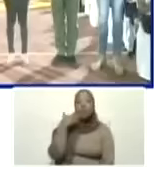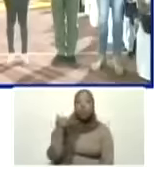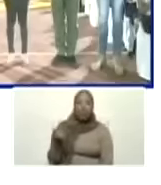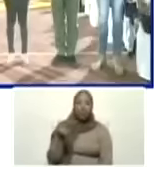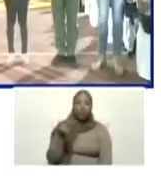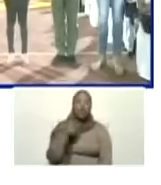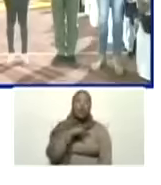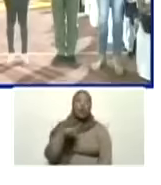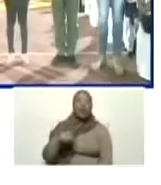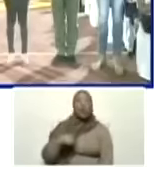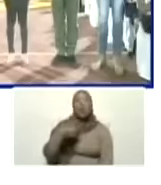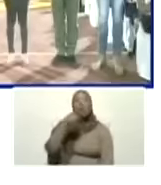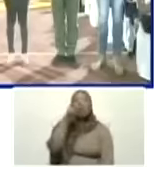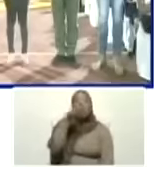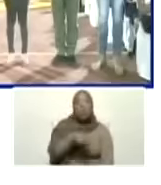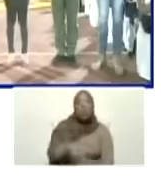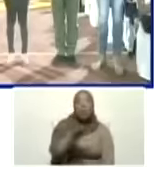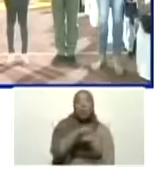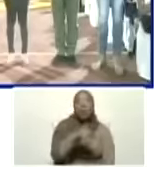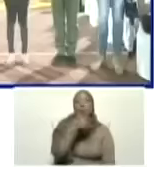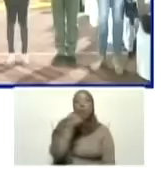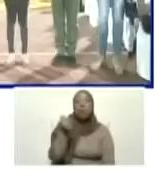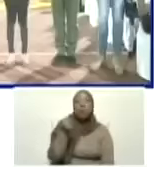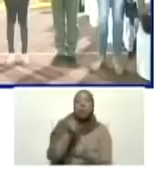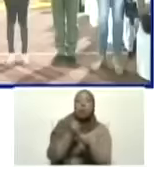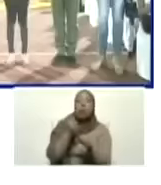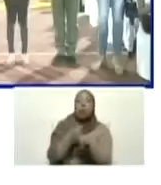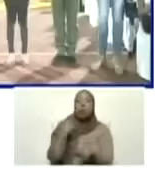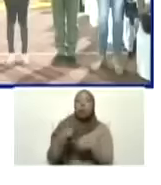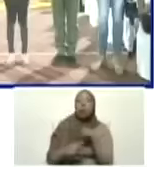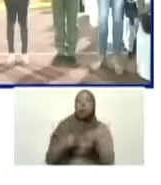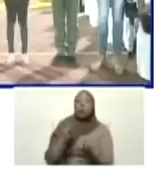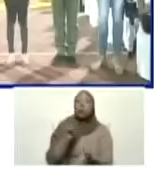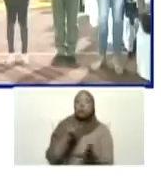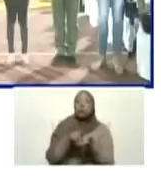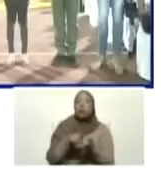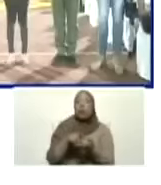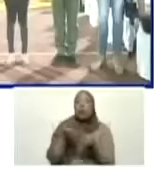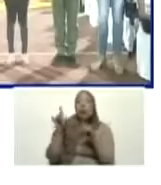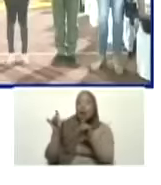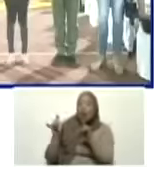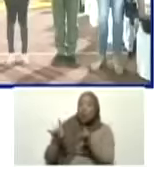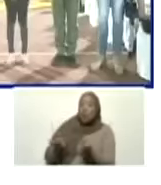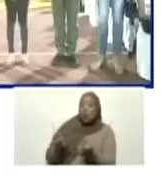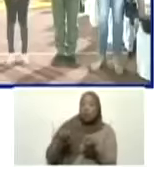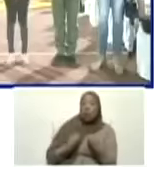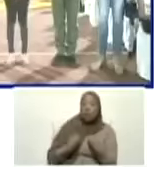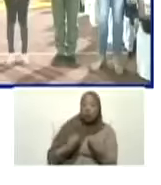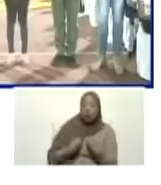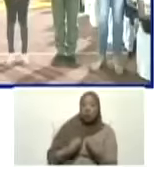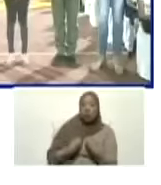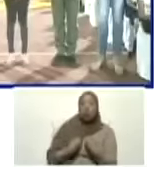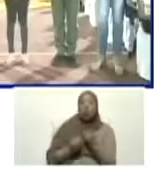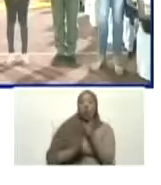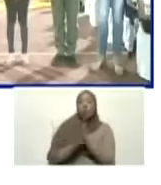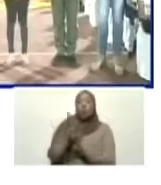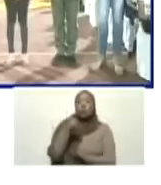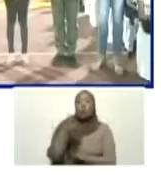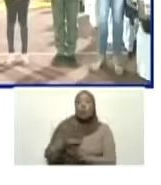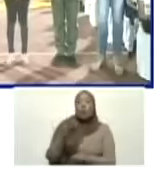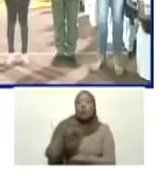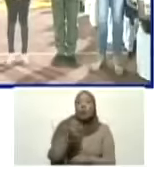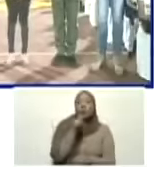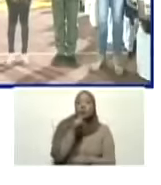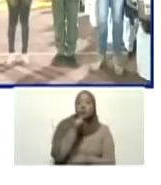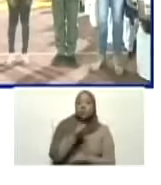Somos un pueblo mejor. Nos elevamos. Las pruebas que nos puso la vida, nos elevamos, nos